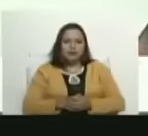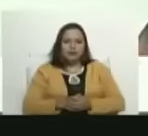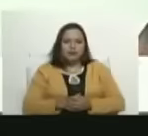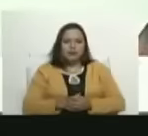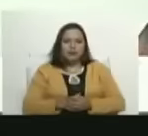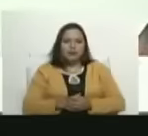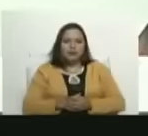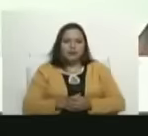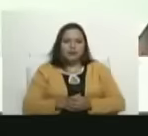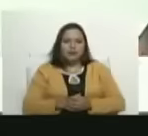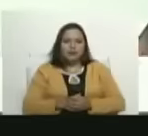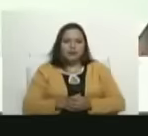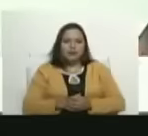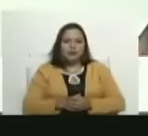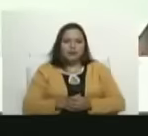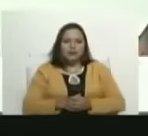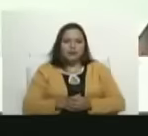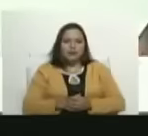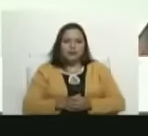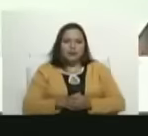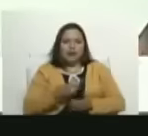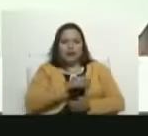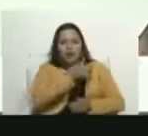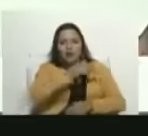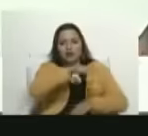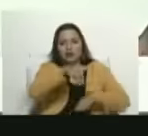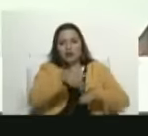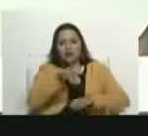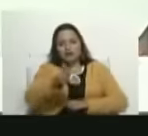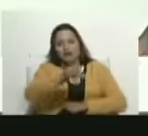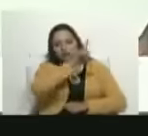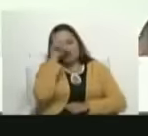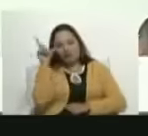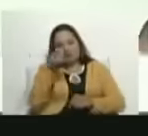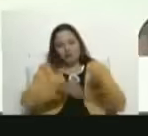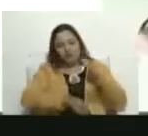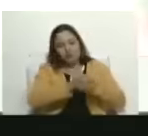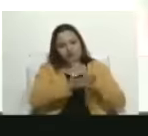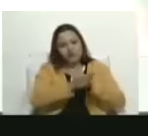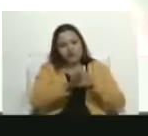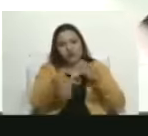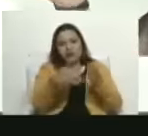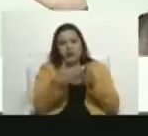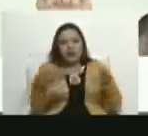La Dirección Nacional del PSV acompañará con toda su maquinaria de referéndum.